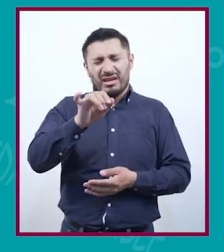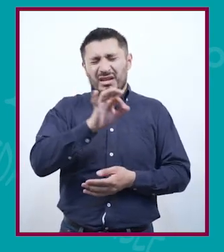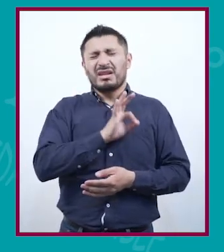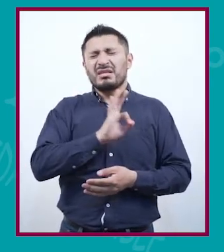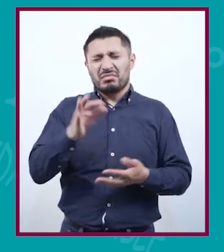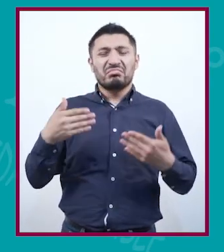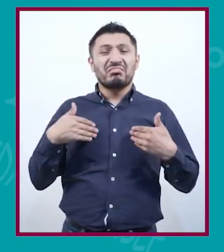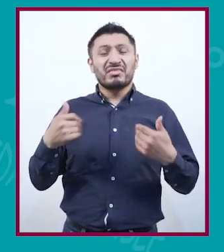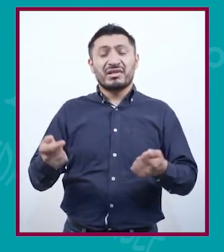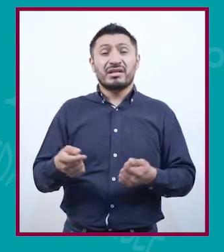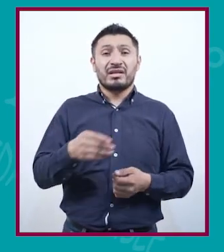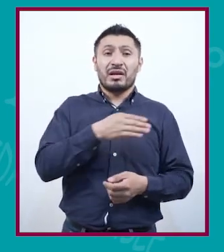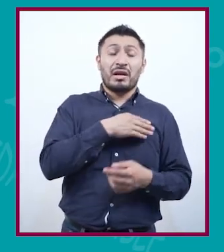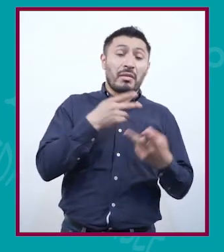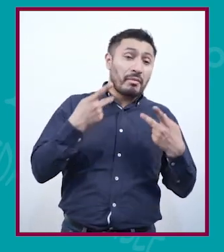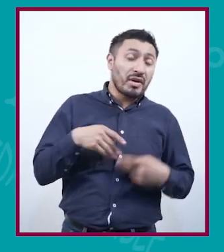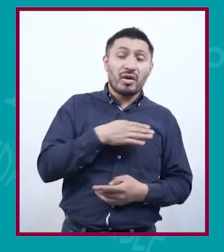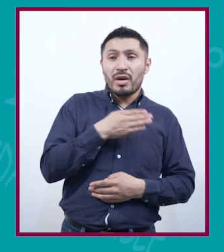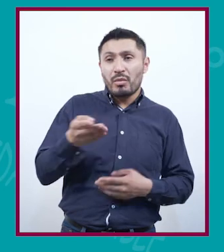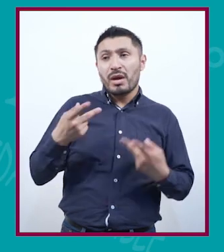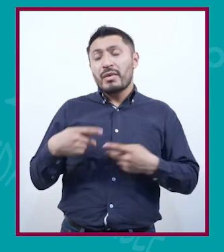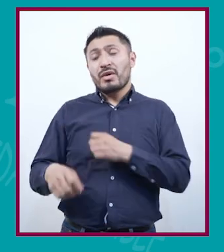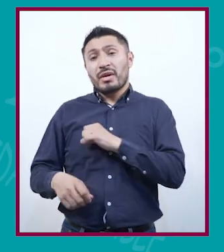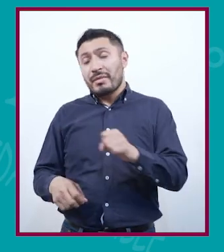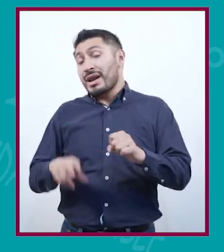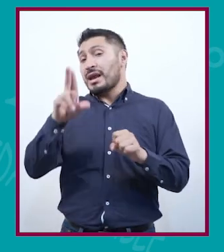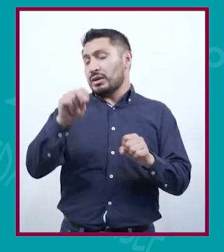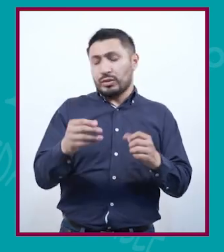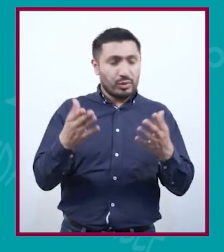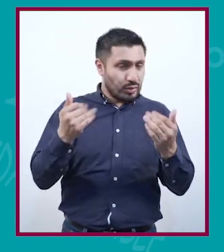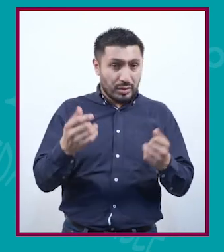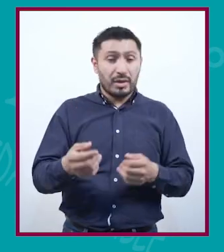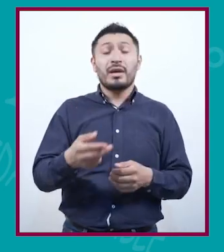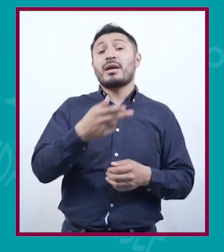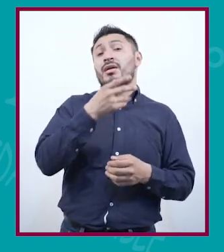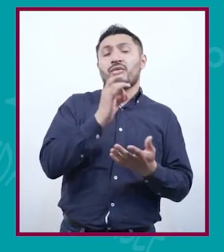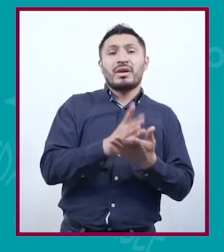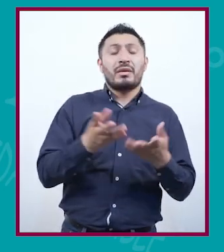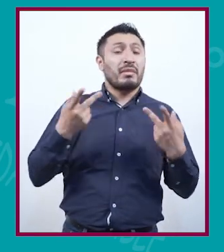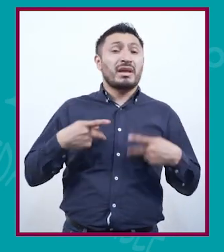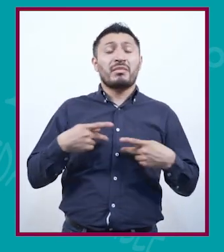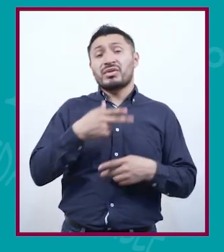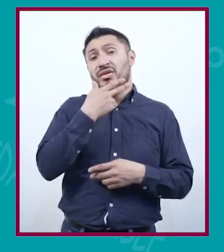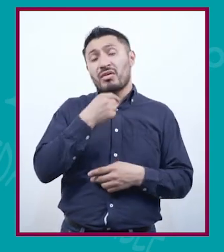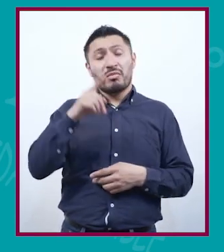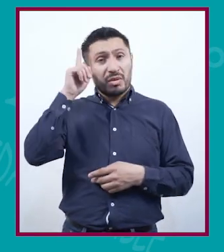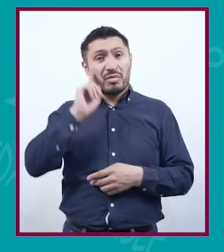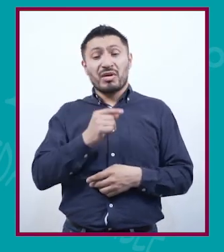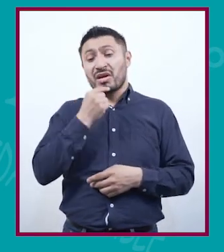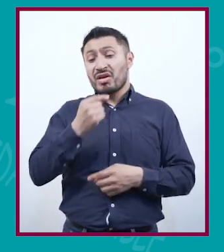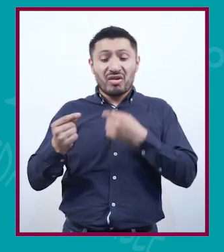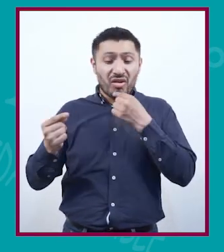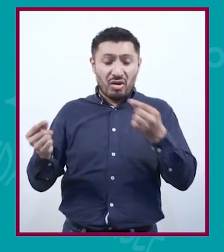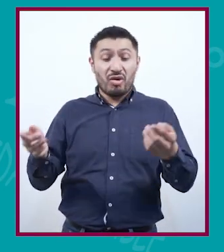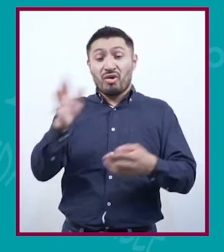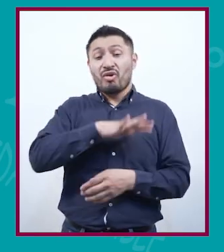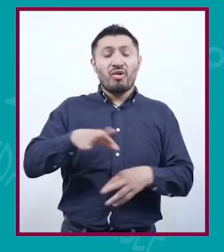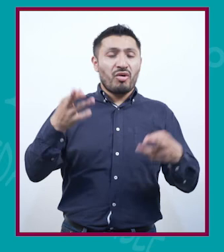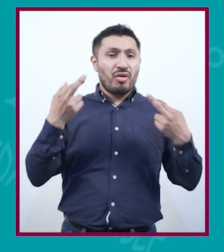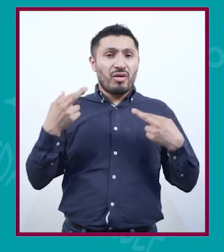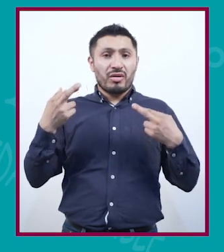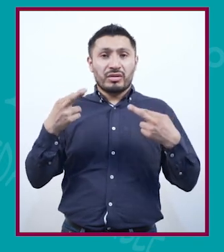así podríamos entender que en realidad no hay ni buenos ni malos, sino que hay sujetos, hombres, mujeres, jóvenes,